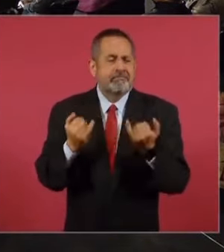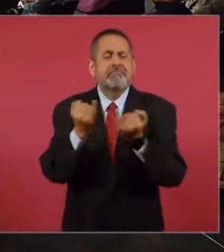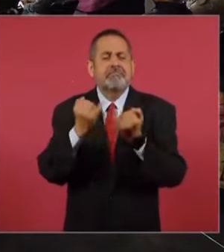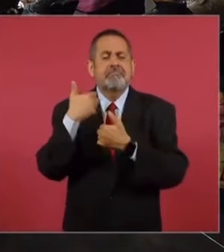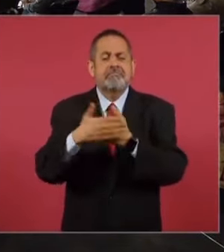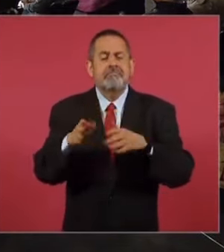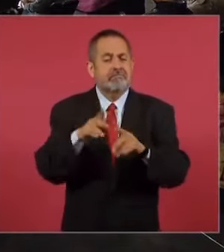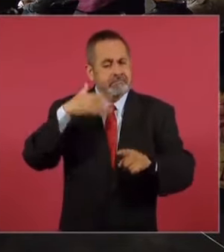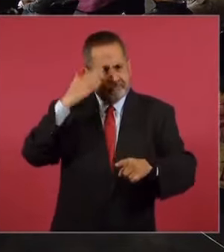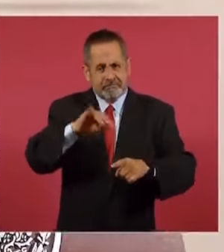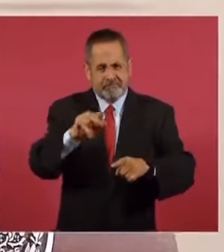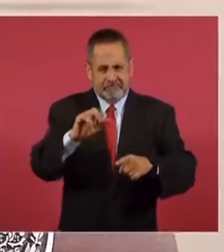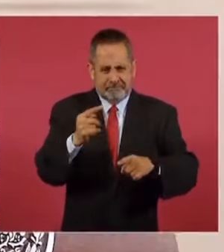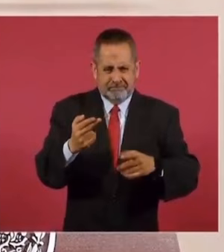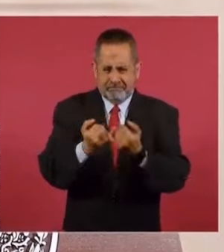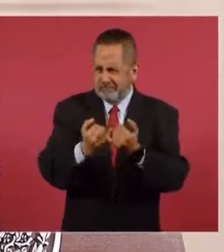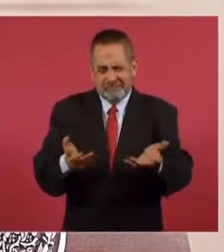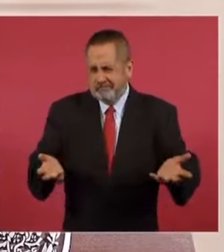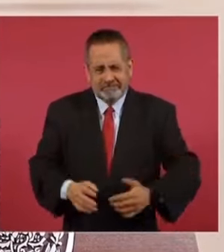señora Janet.